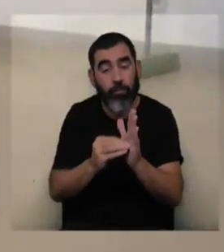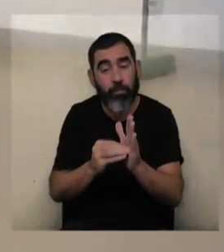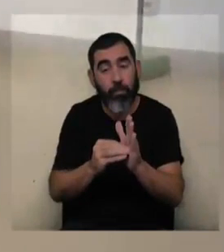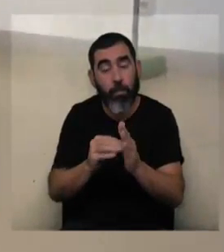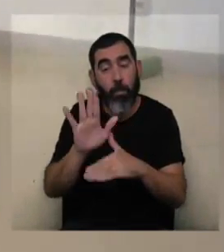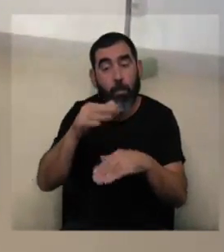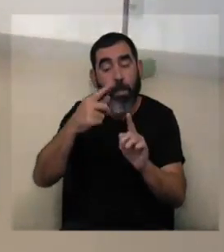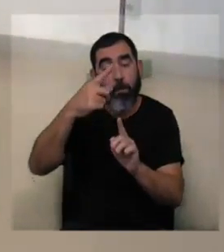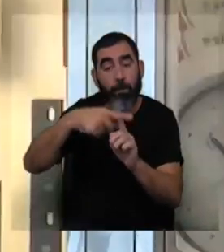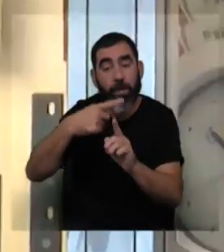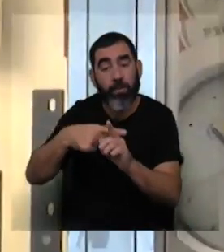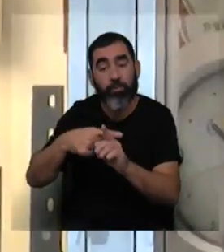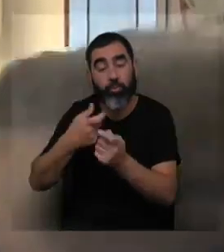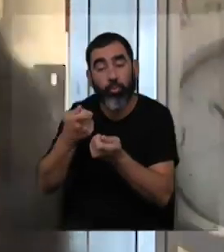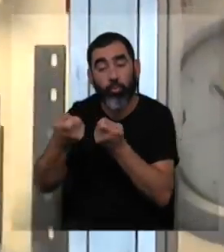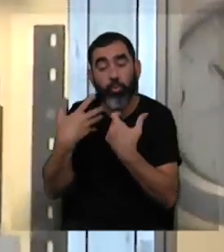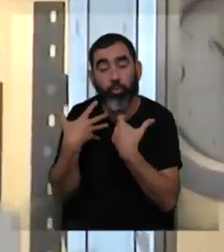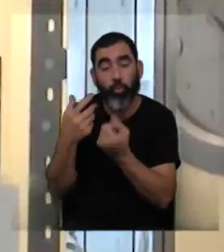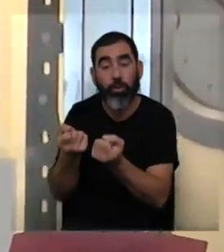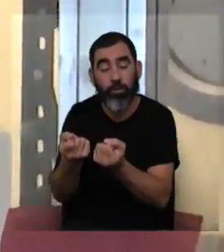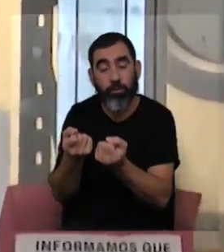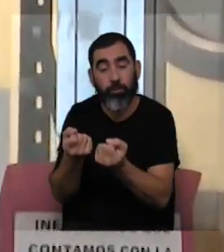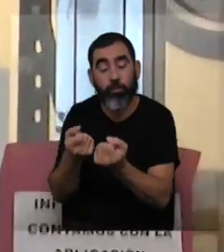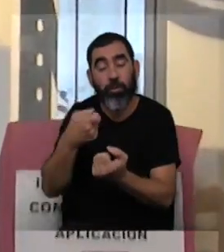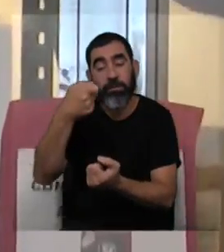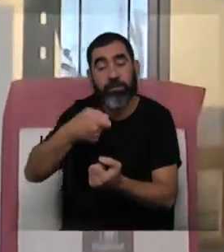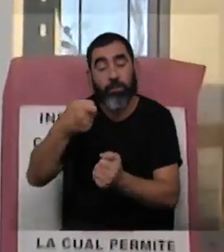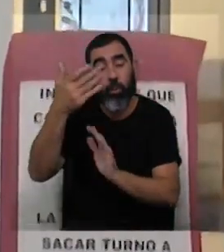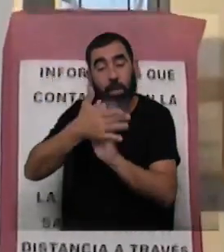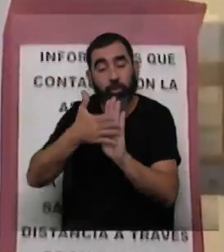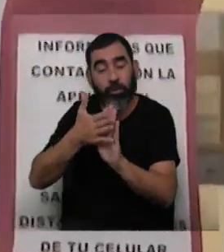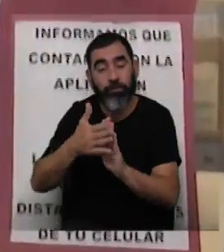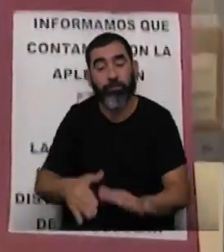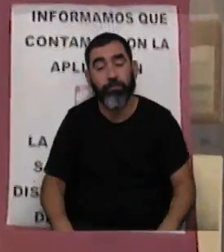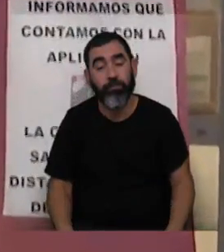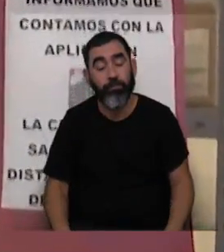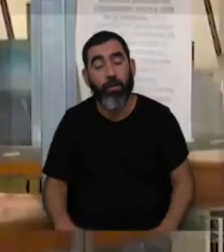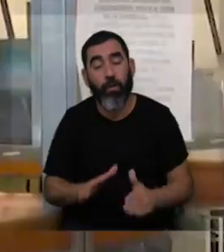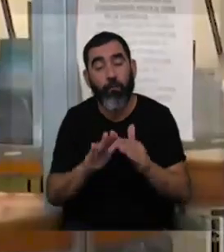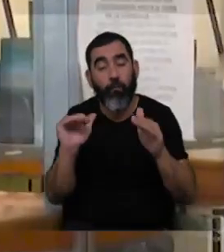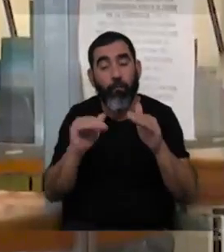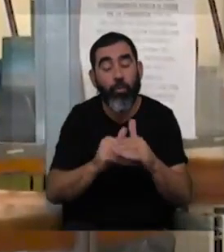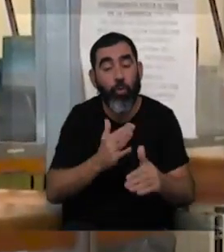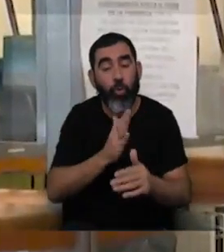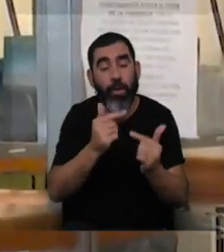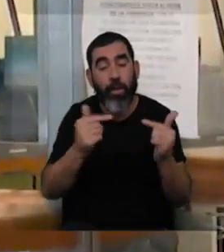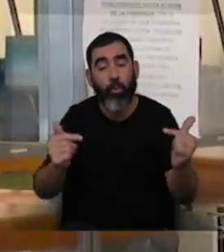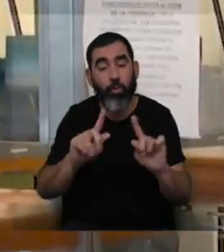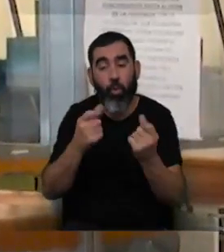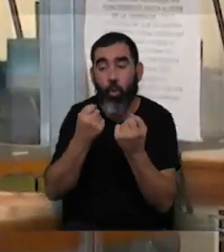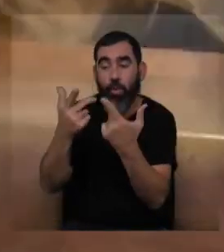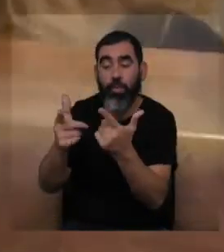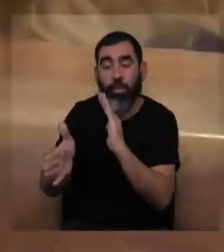cápitas mensuales que reciben los prestadores de salud por parte del Seguro Nacional de Salud. Si bien el Fondo Nacional de Recursos dejará de suministrar